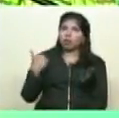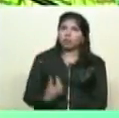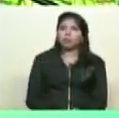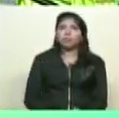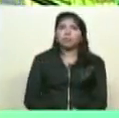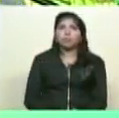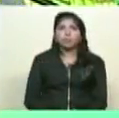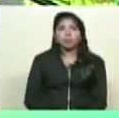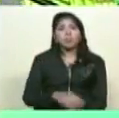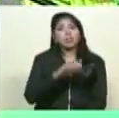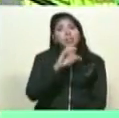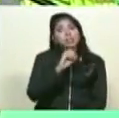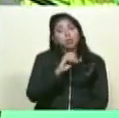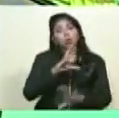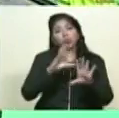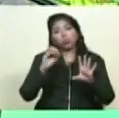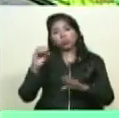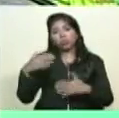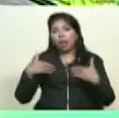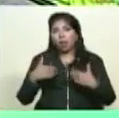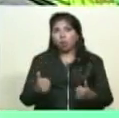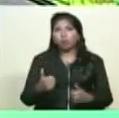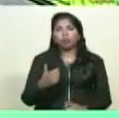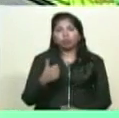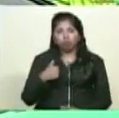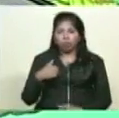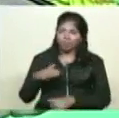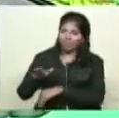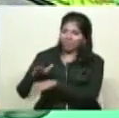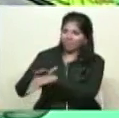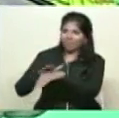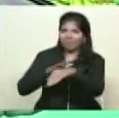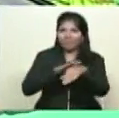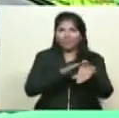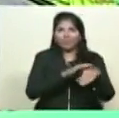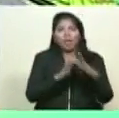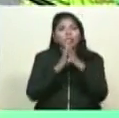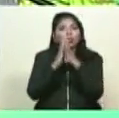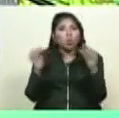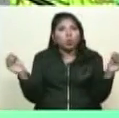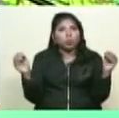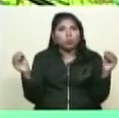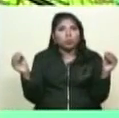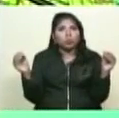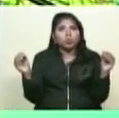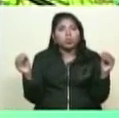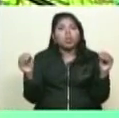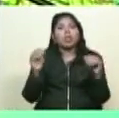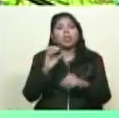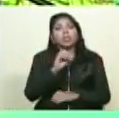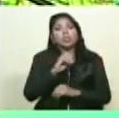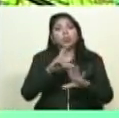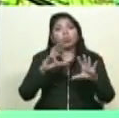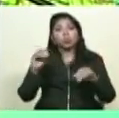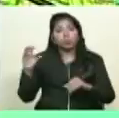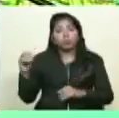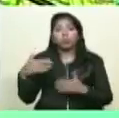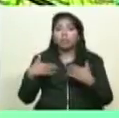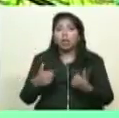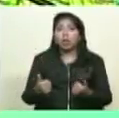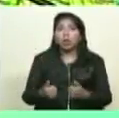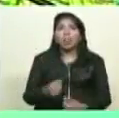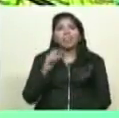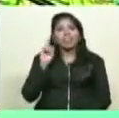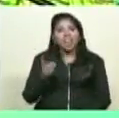el 800 Salud. Yo pido a los CPT y a todos, el 800 Salud debe ser el